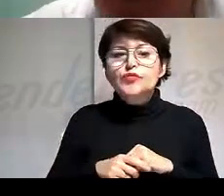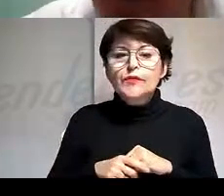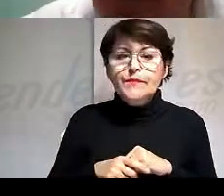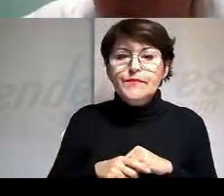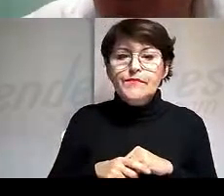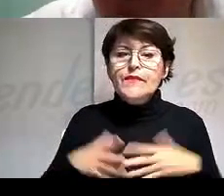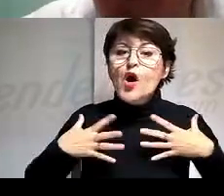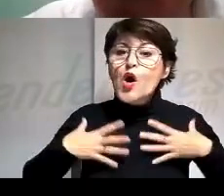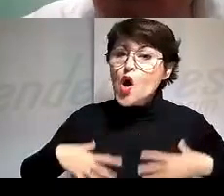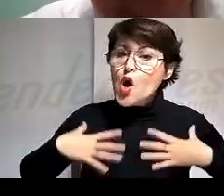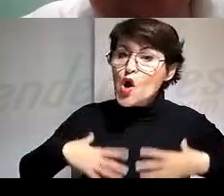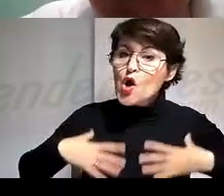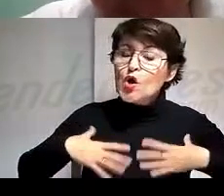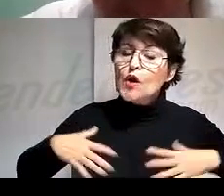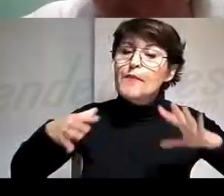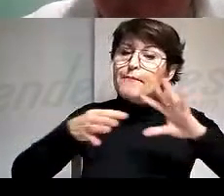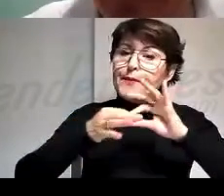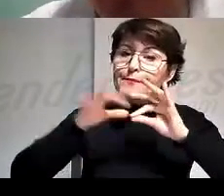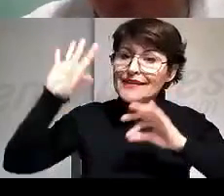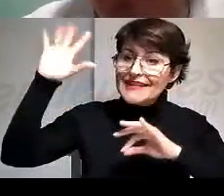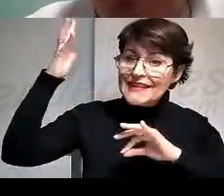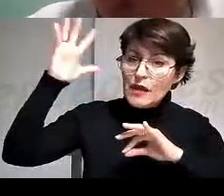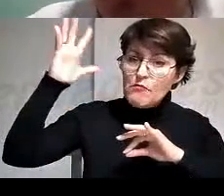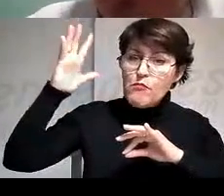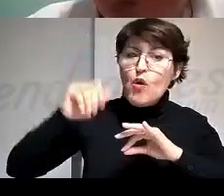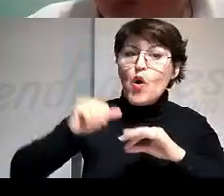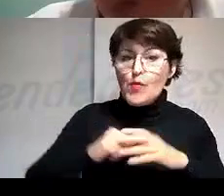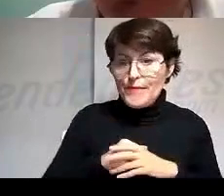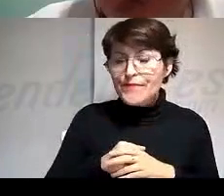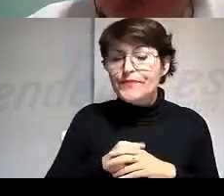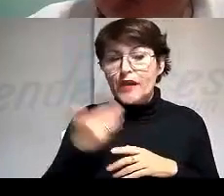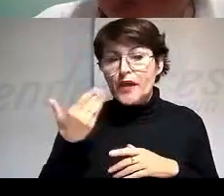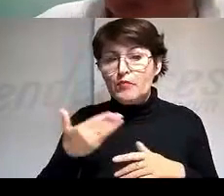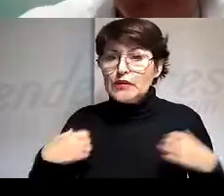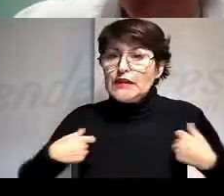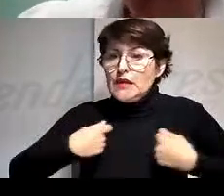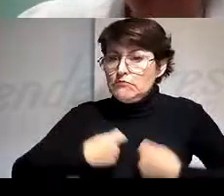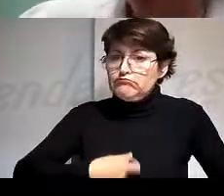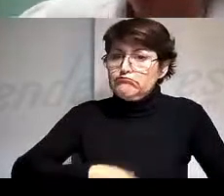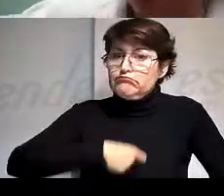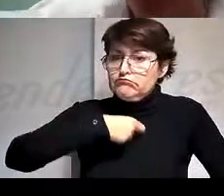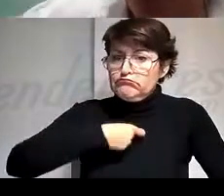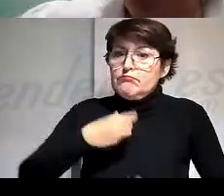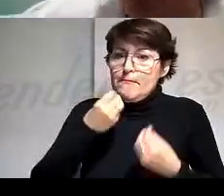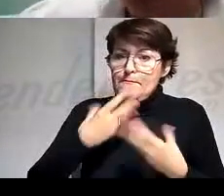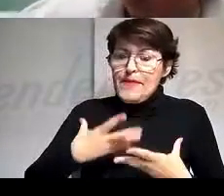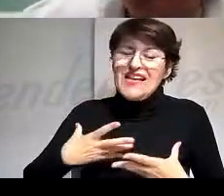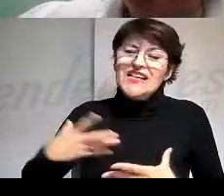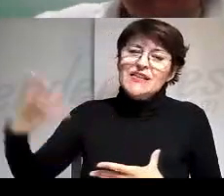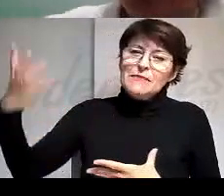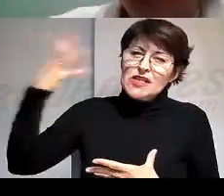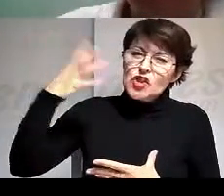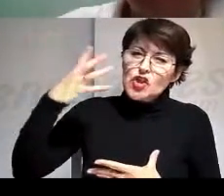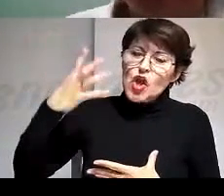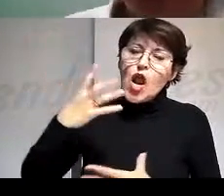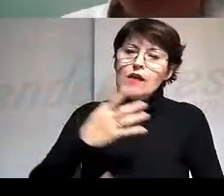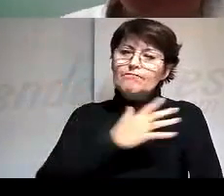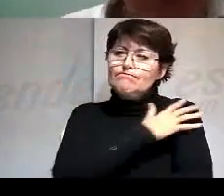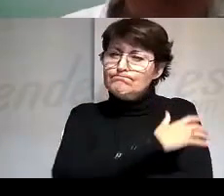Ropa apropiada a las condiciones climáticas, intentar exponernos sobre todo lo menos posible al sol como tal, a las